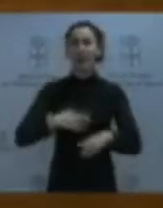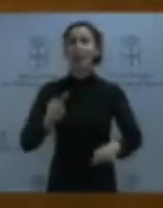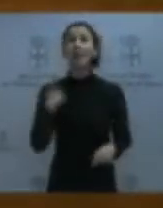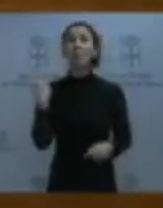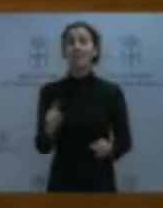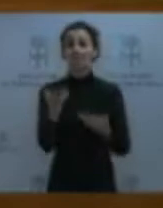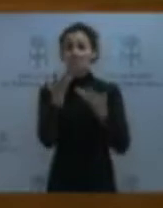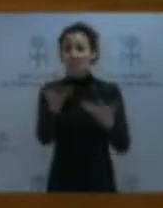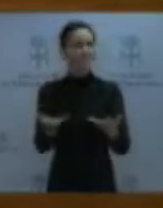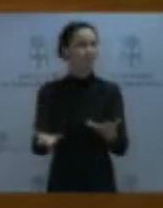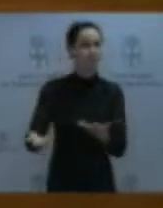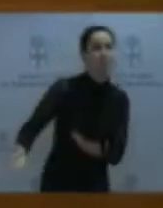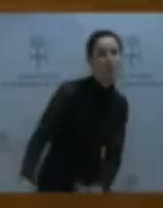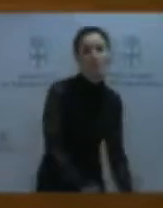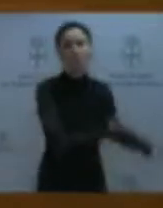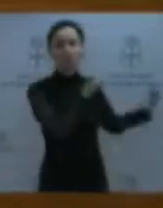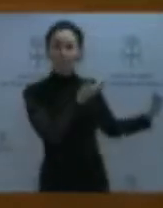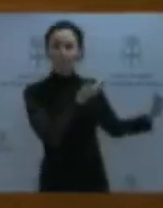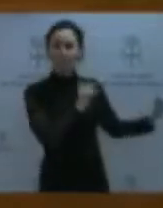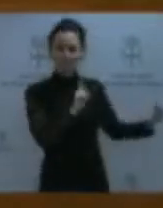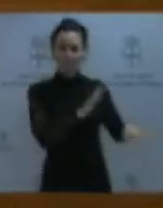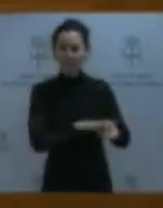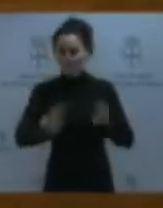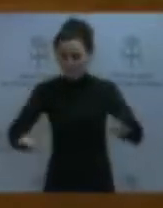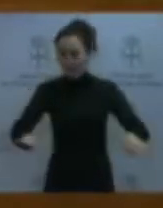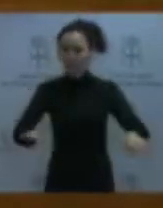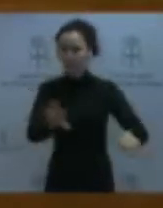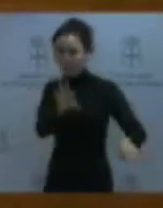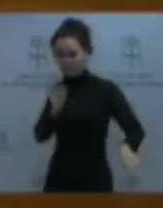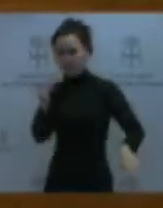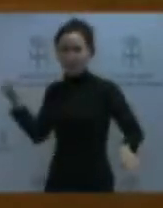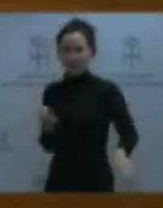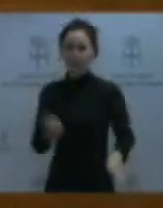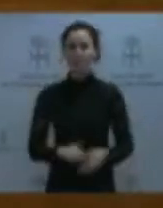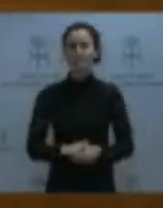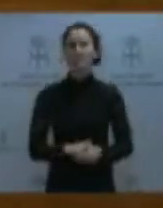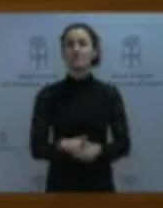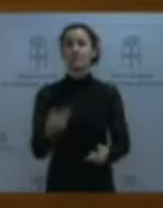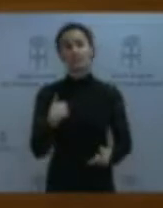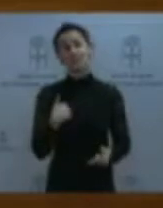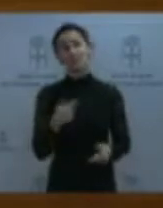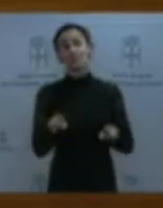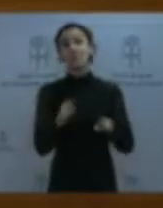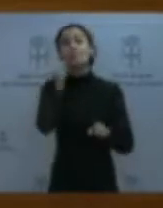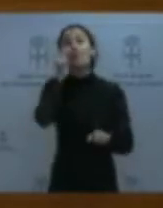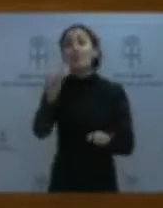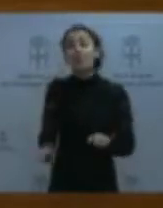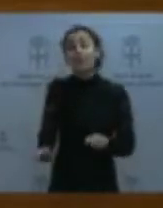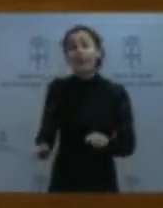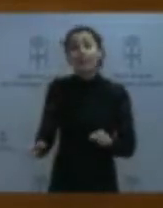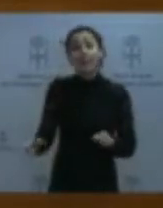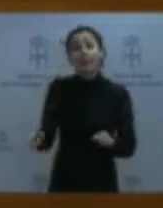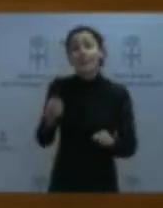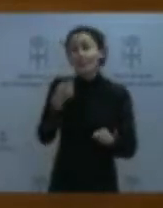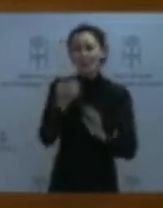pasar de la alternancia que ofrecía el bipartidismo a las alternativas. Y es en ese sentido donde voy a recoger el guante que lanzó el señor Fernández y voy a hablar